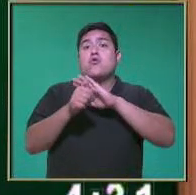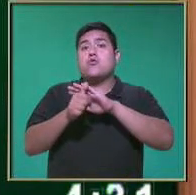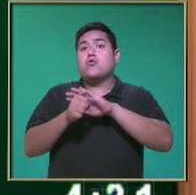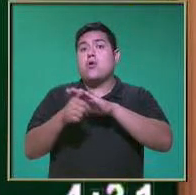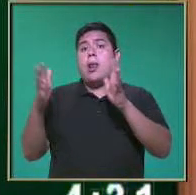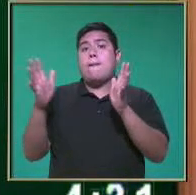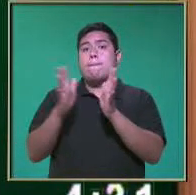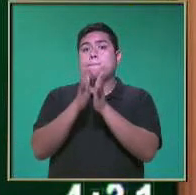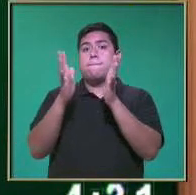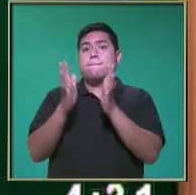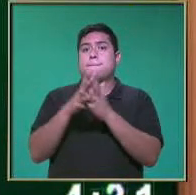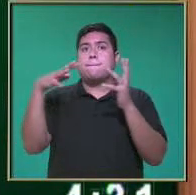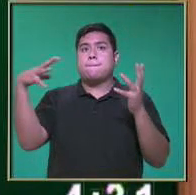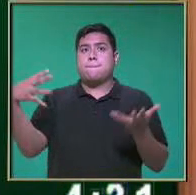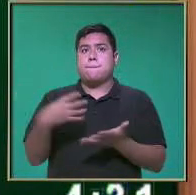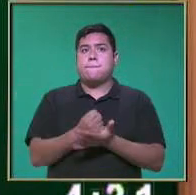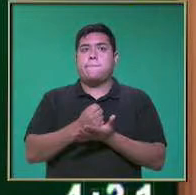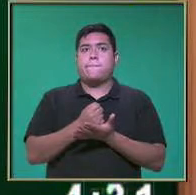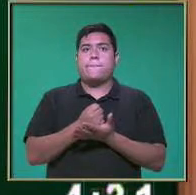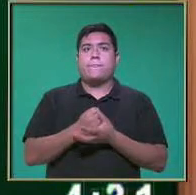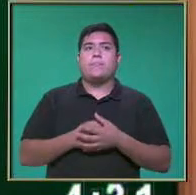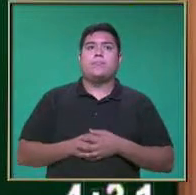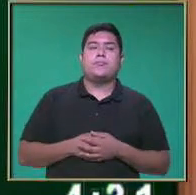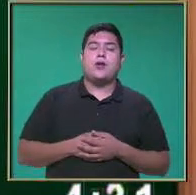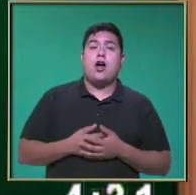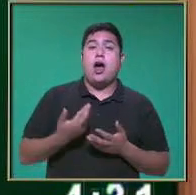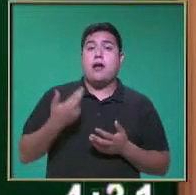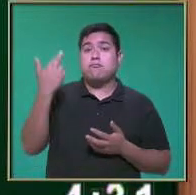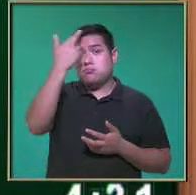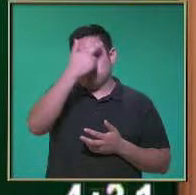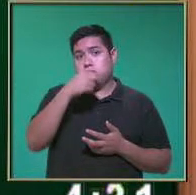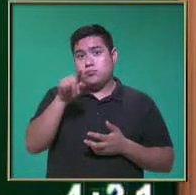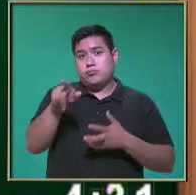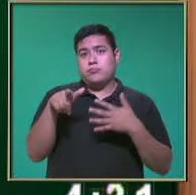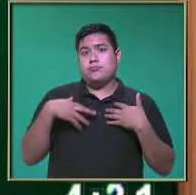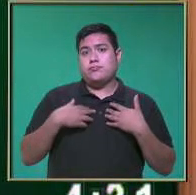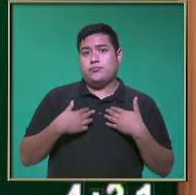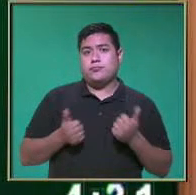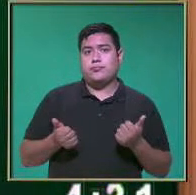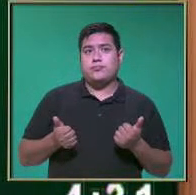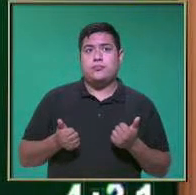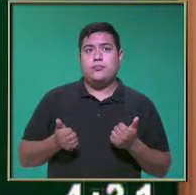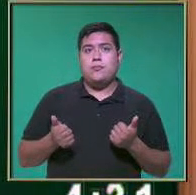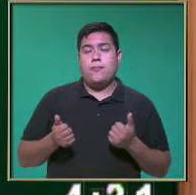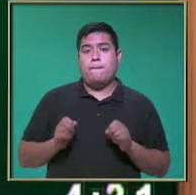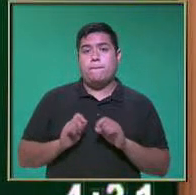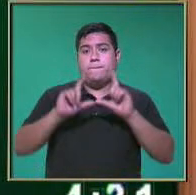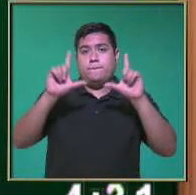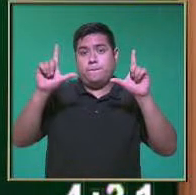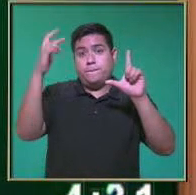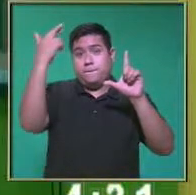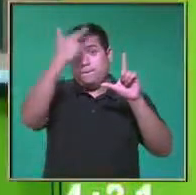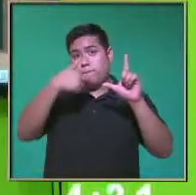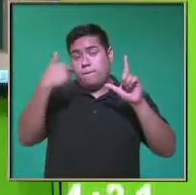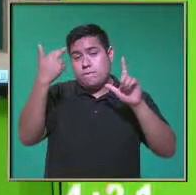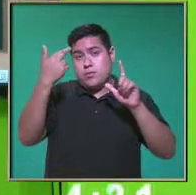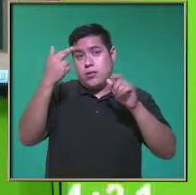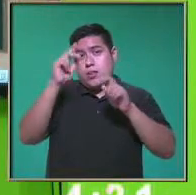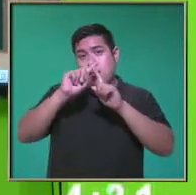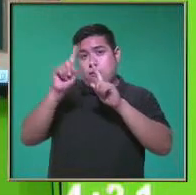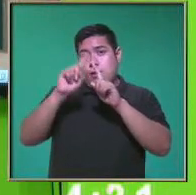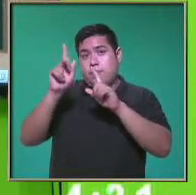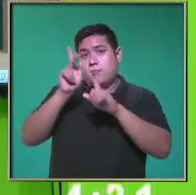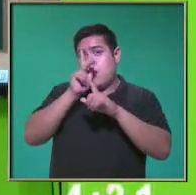el contenido de esta fábula. Vamos a realizar la traducción para que comprendas el vocabulario. Chécalo en la pantalla, analiza los